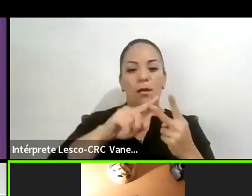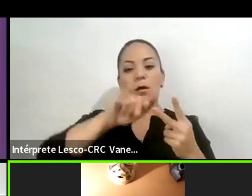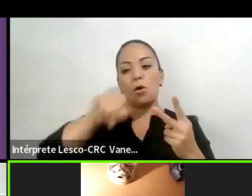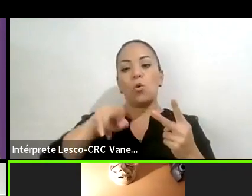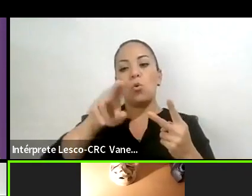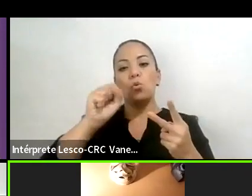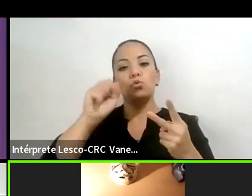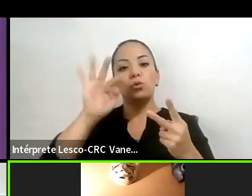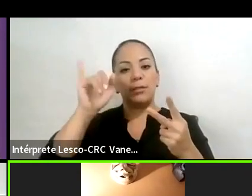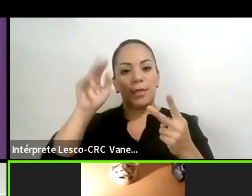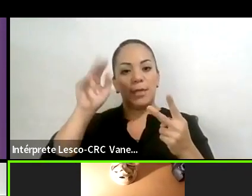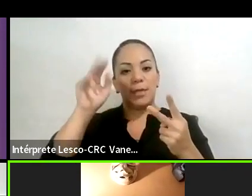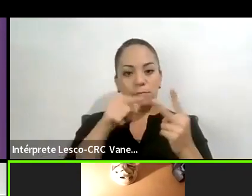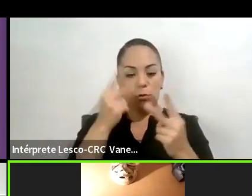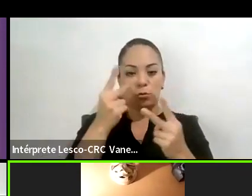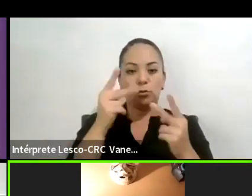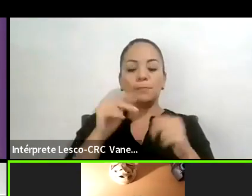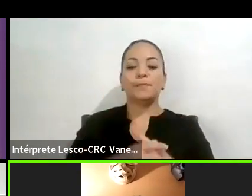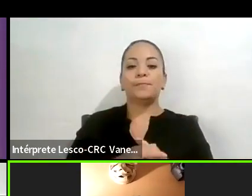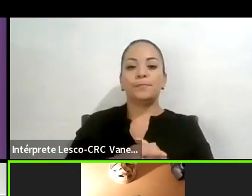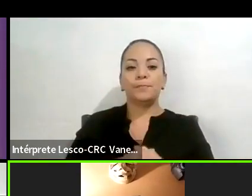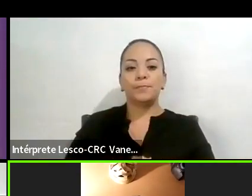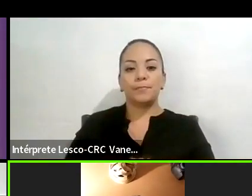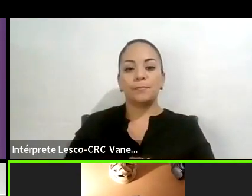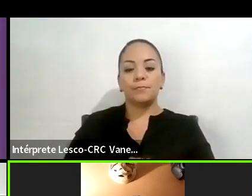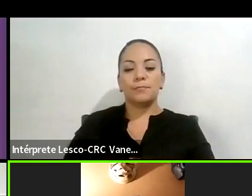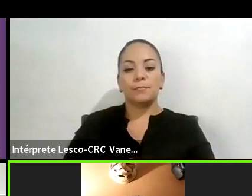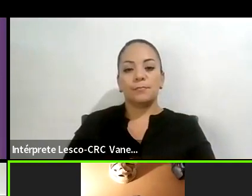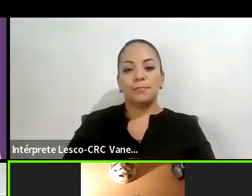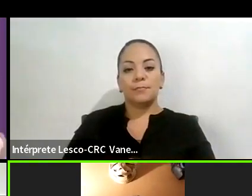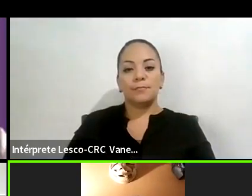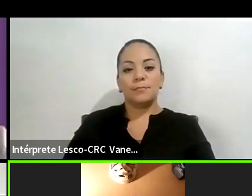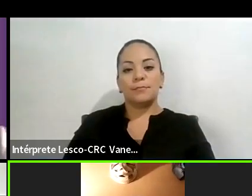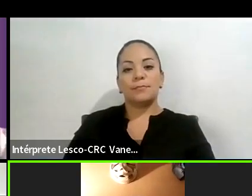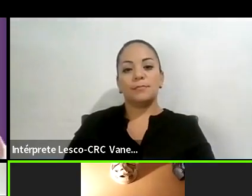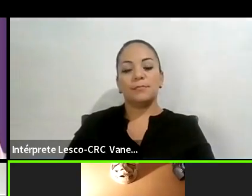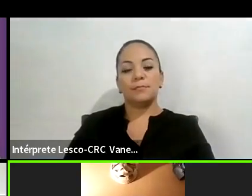Munkel. Y a partir de esto también